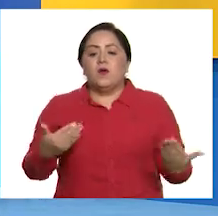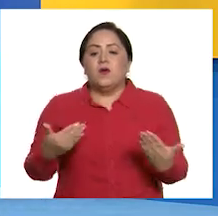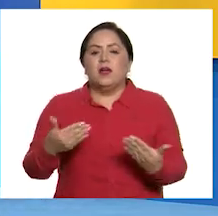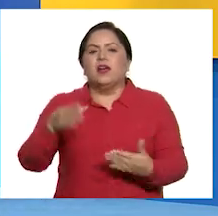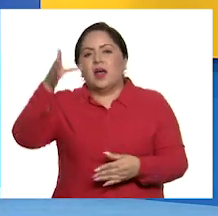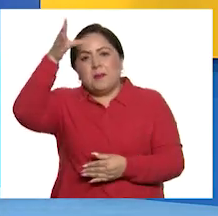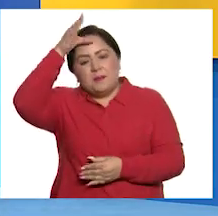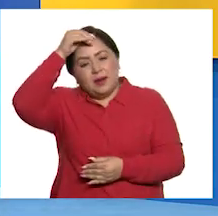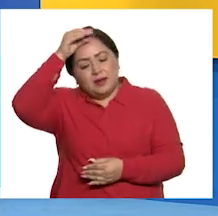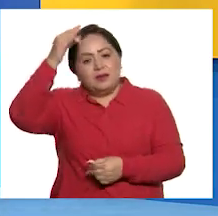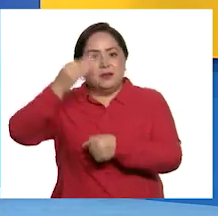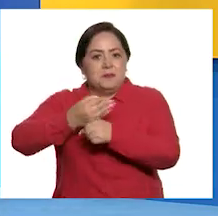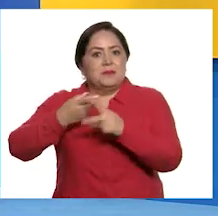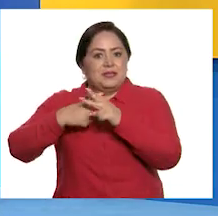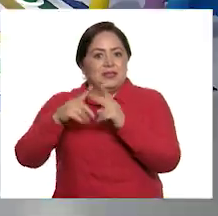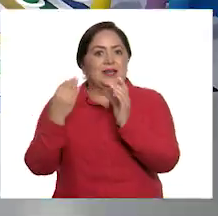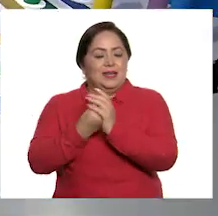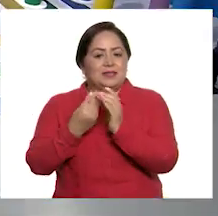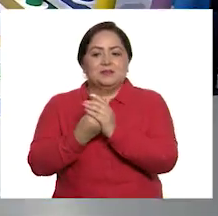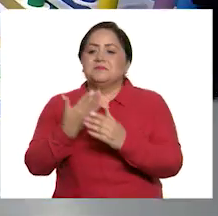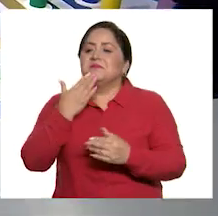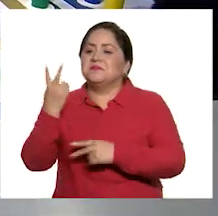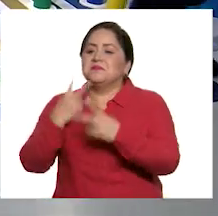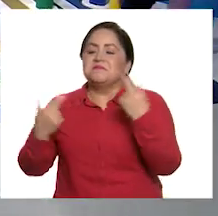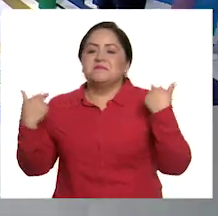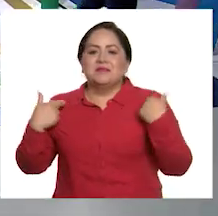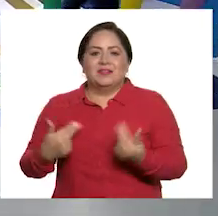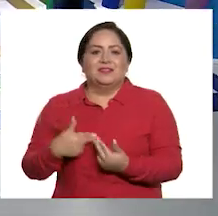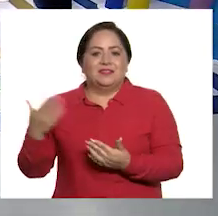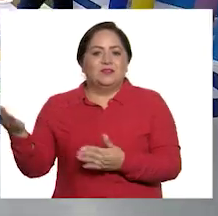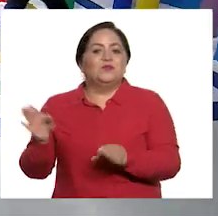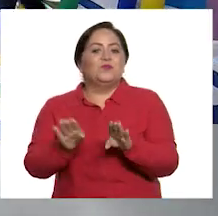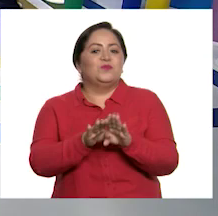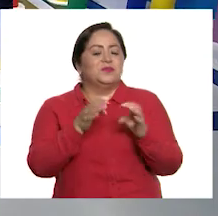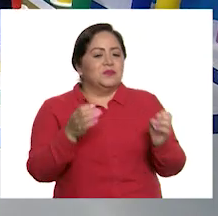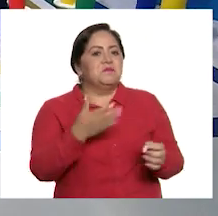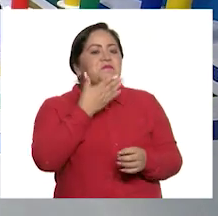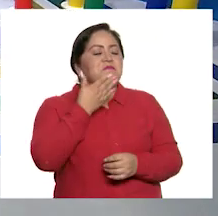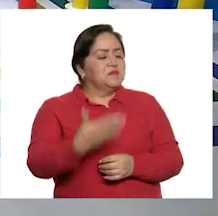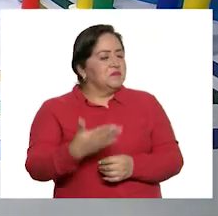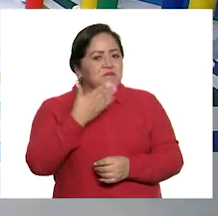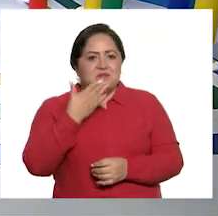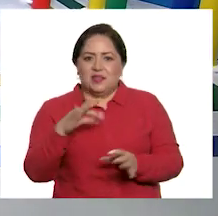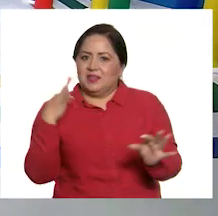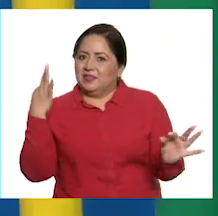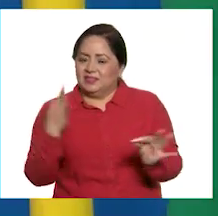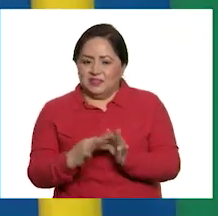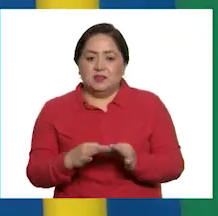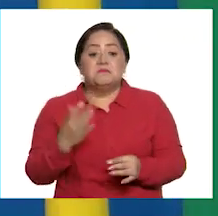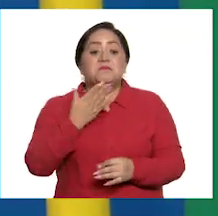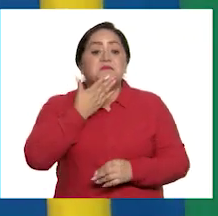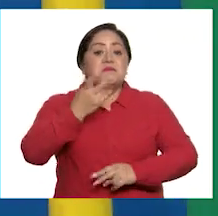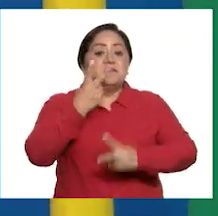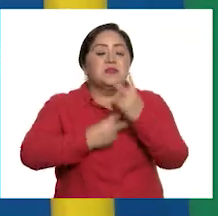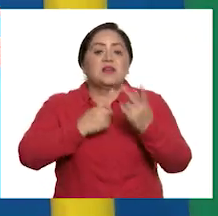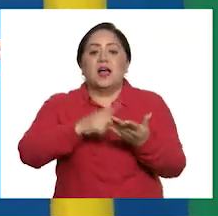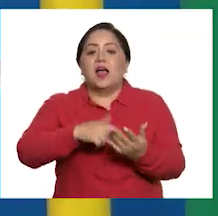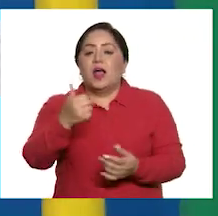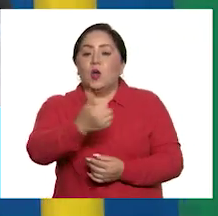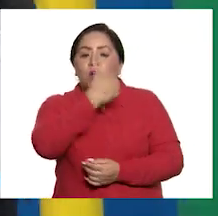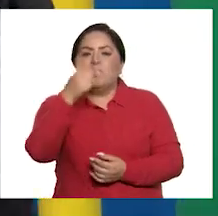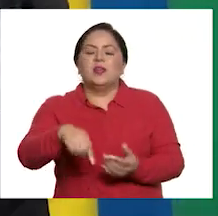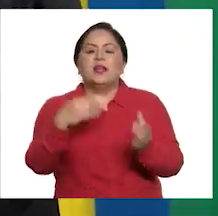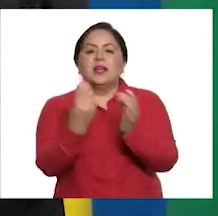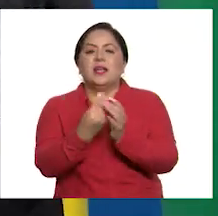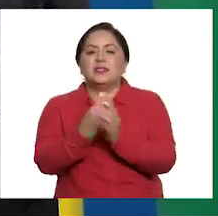directo al aprendizaje. Empecemos con la clase. Bienvenido, maestro. Hola, ¿cómo están? Muy Hola. Bien, maestro. Listísimos. Bienvenidos, alumnos y alumnas, a la